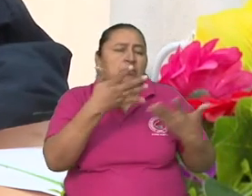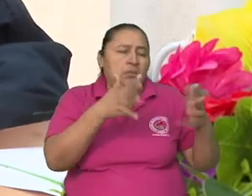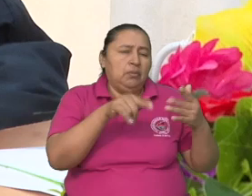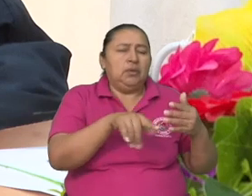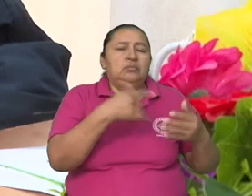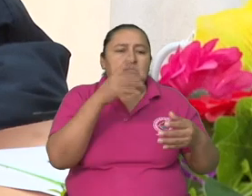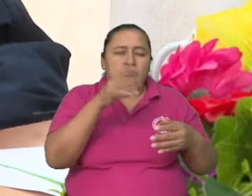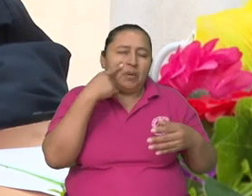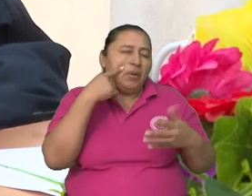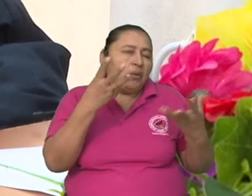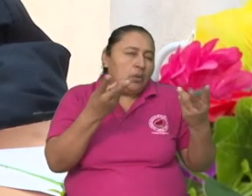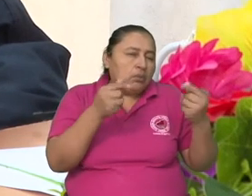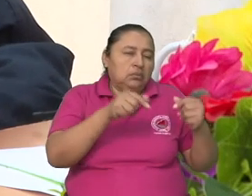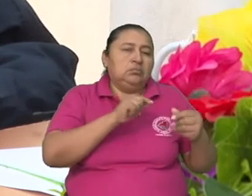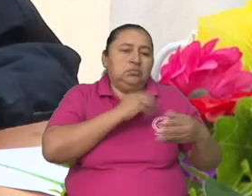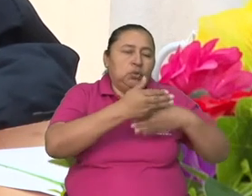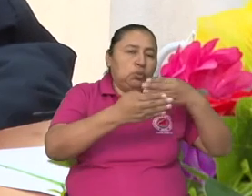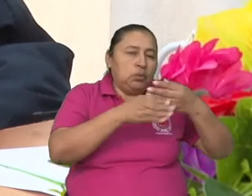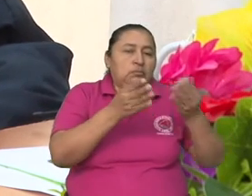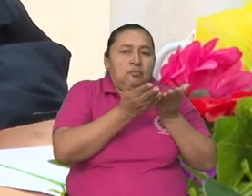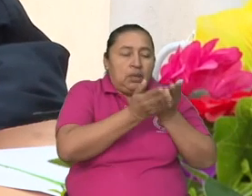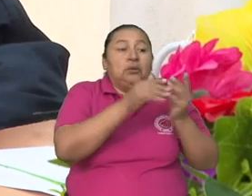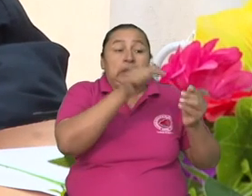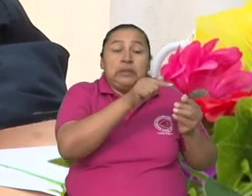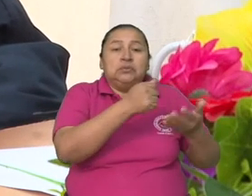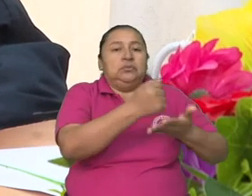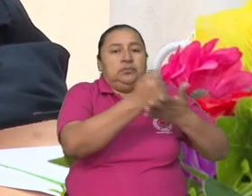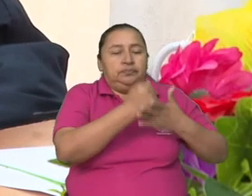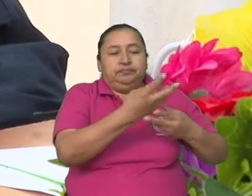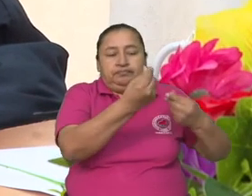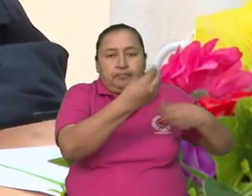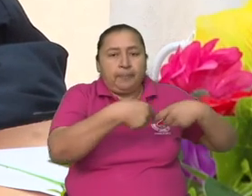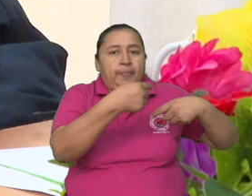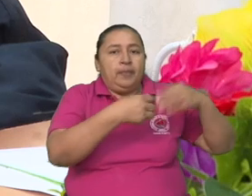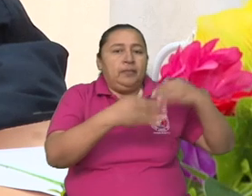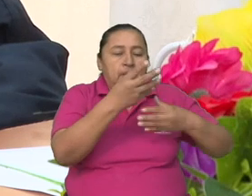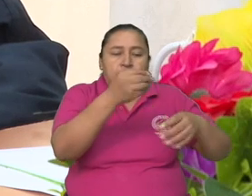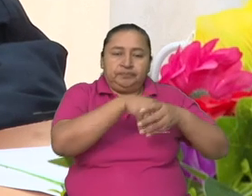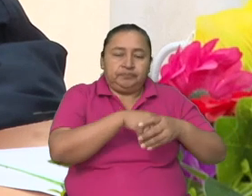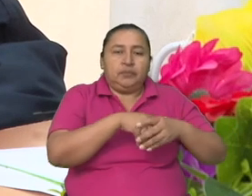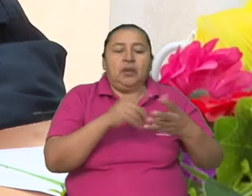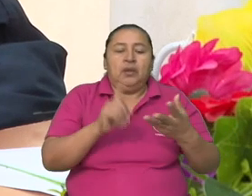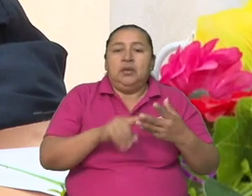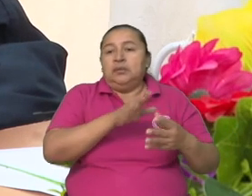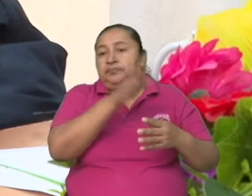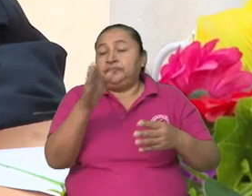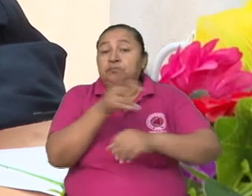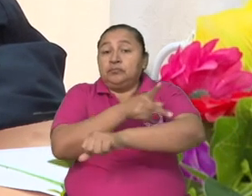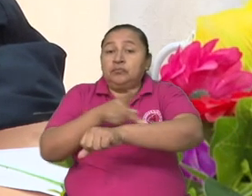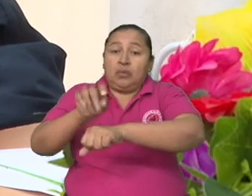de construir barcos, ¿verdad? Y eso nos va a generar muchos ingresos. En el puerto Salvador